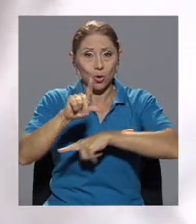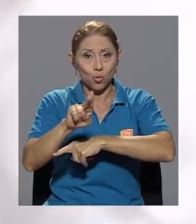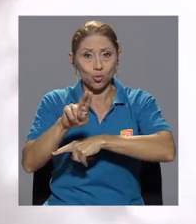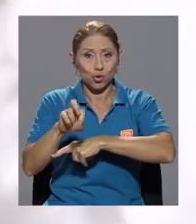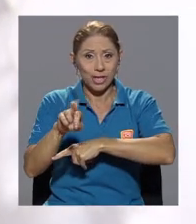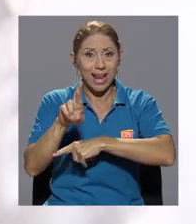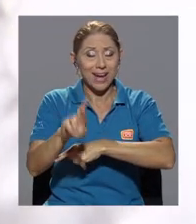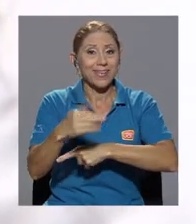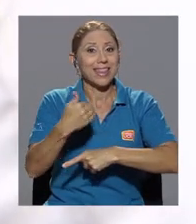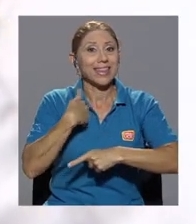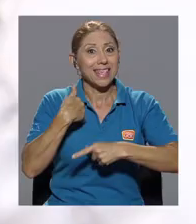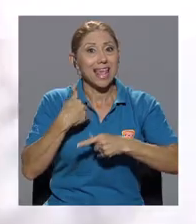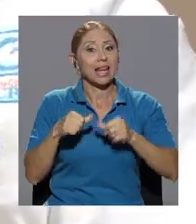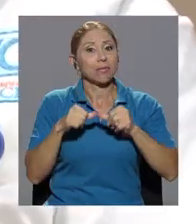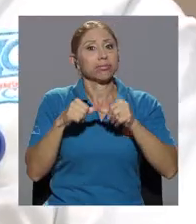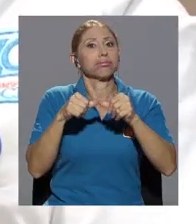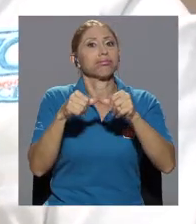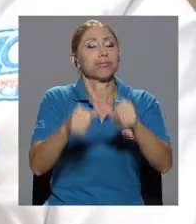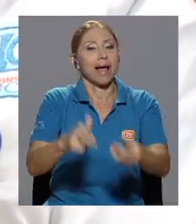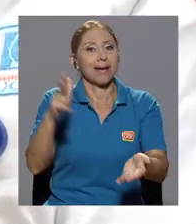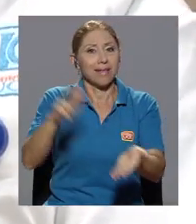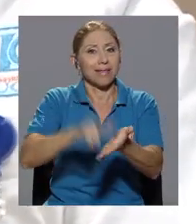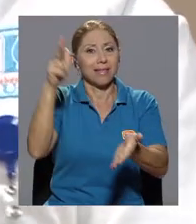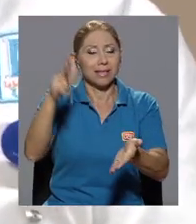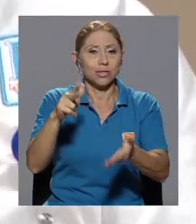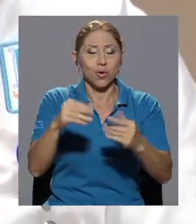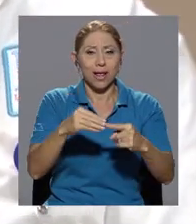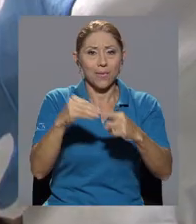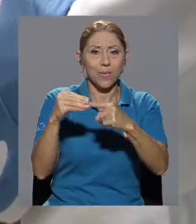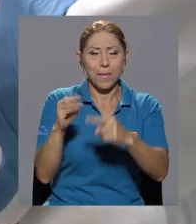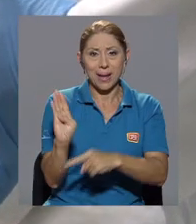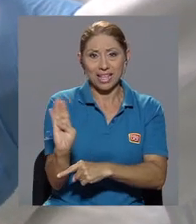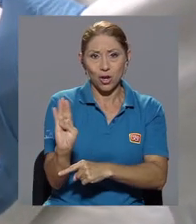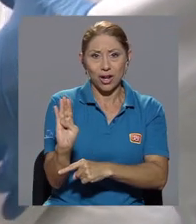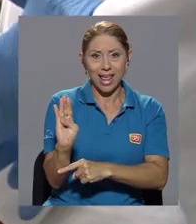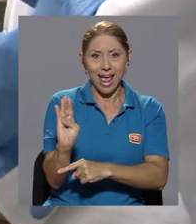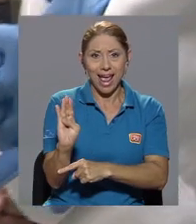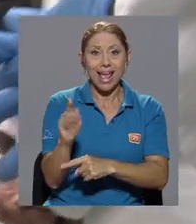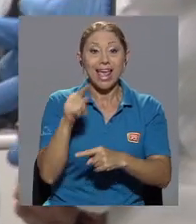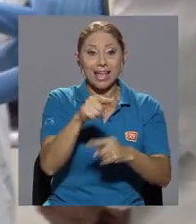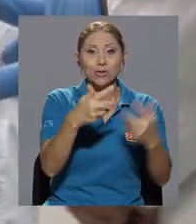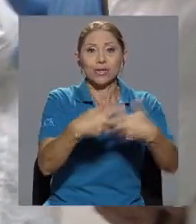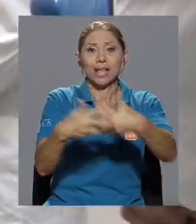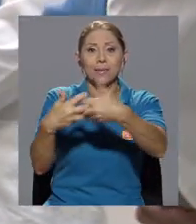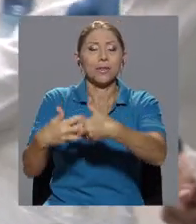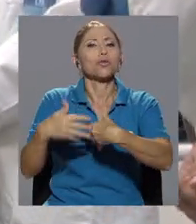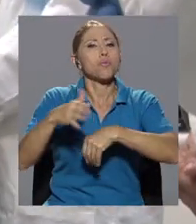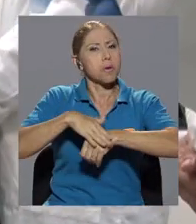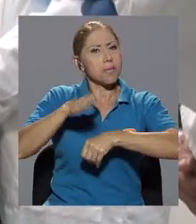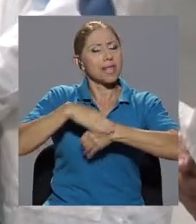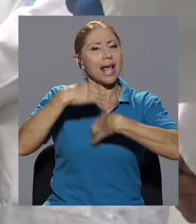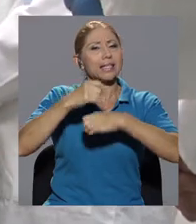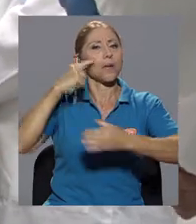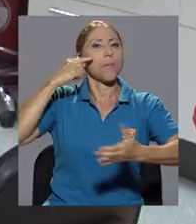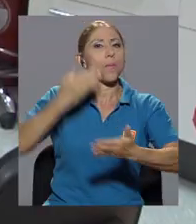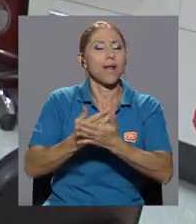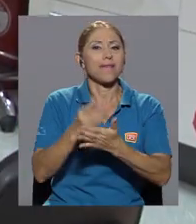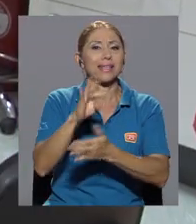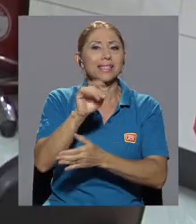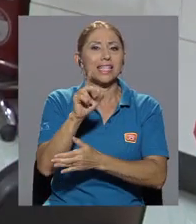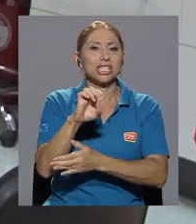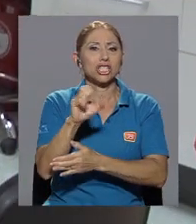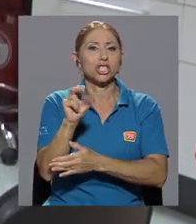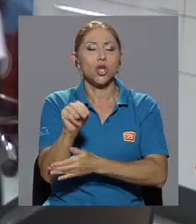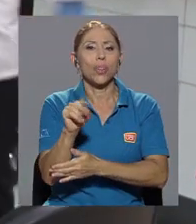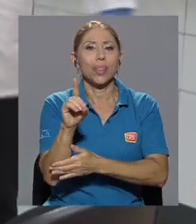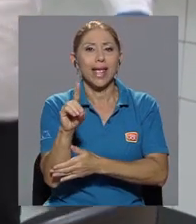la ampliación de su acreditación en el campo de la bacteriología permitirá realizar pruebas de tinción de Gram para